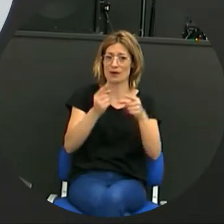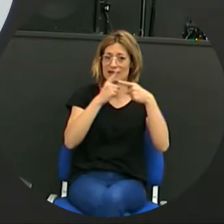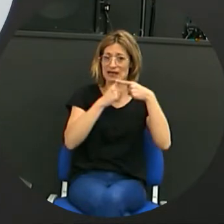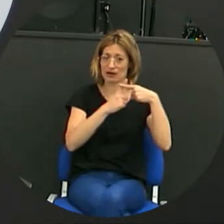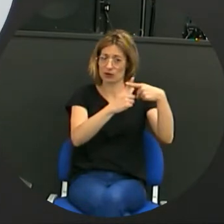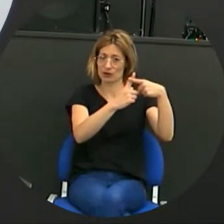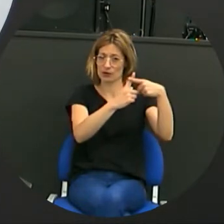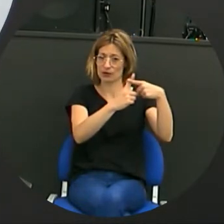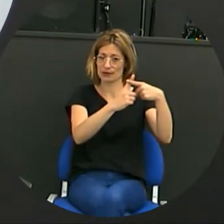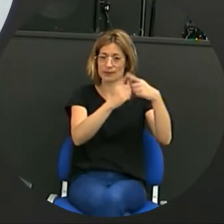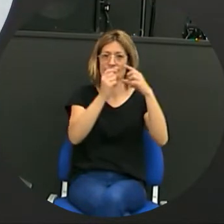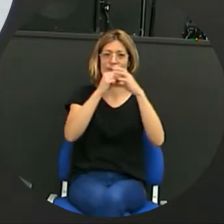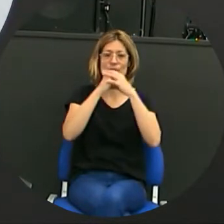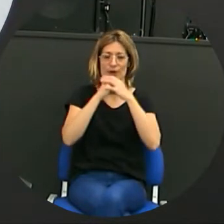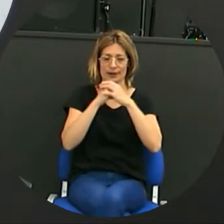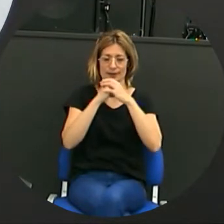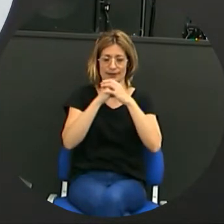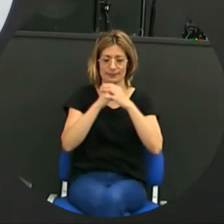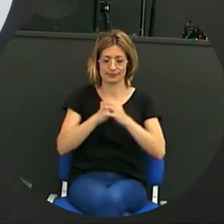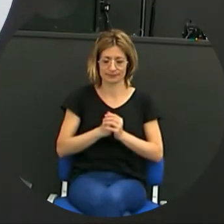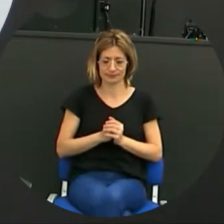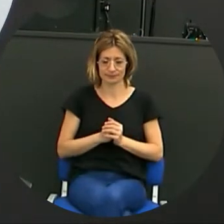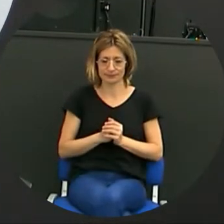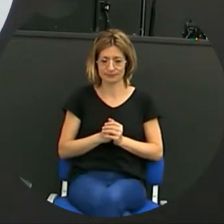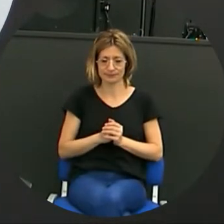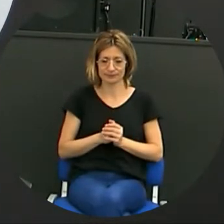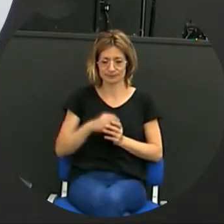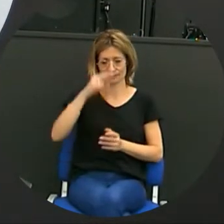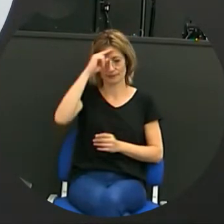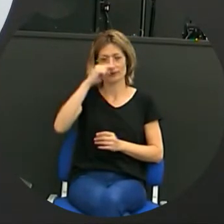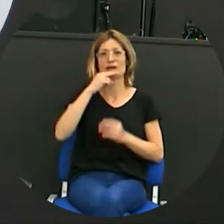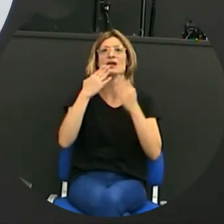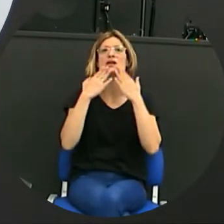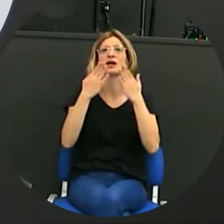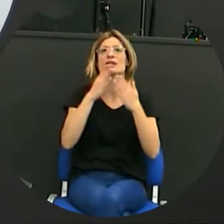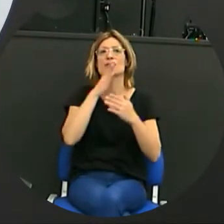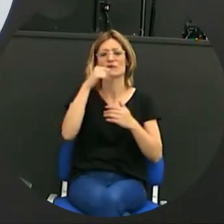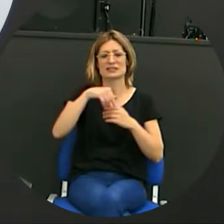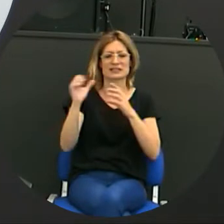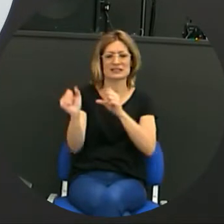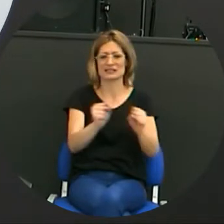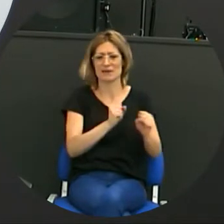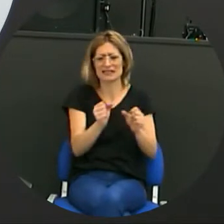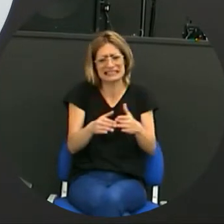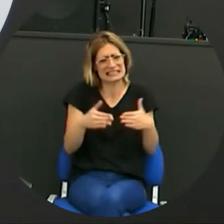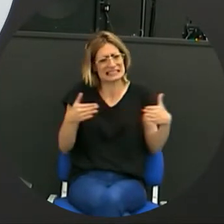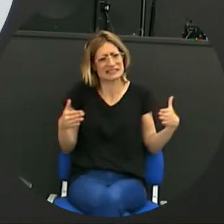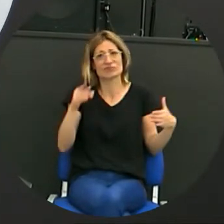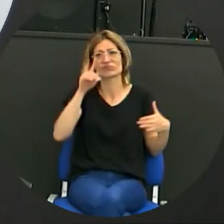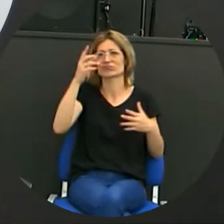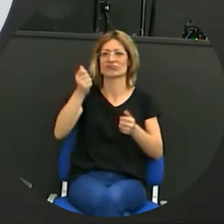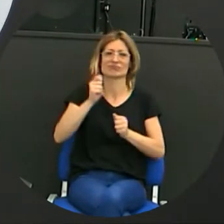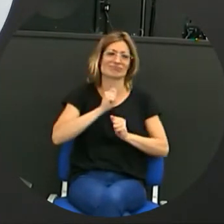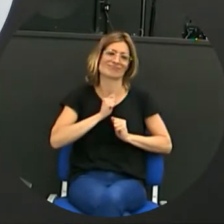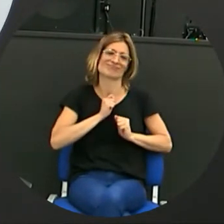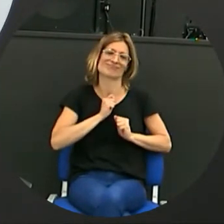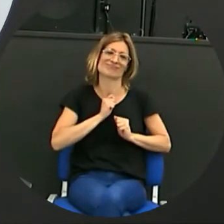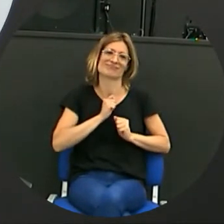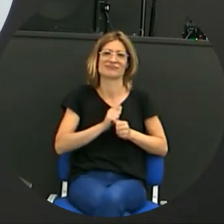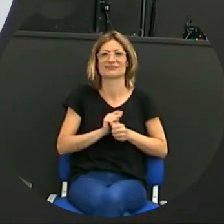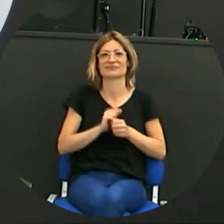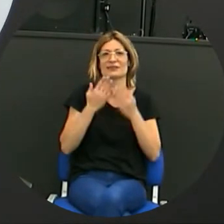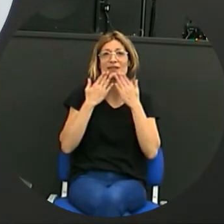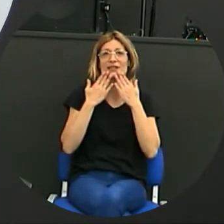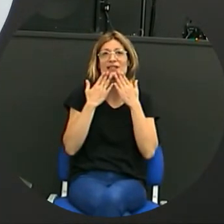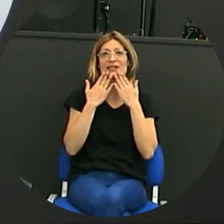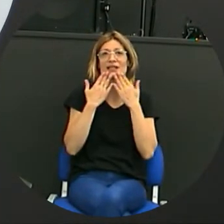Calvario. Vamos a orar. Padre, agradecerte esta salvación tan grande que tú nos has dado. Gracias